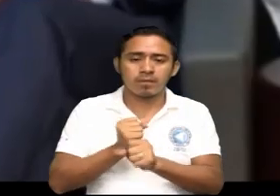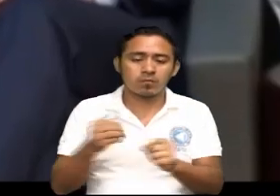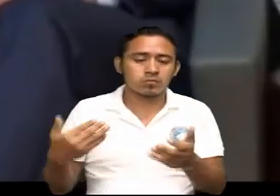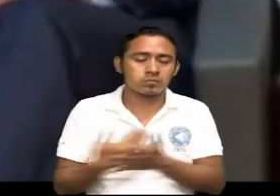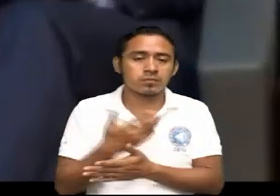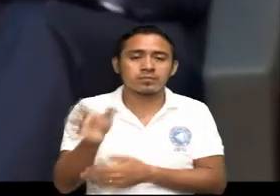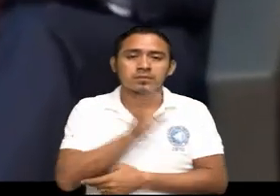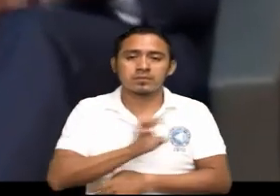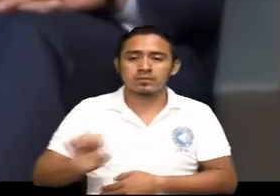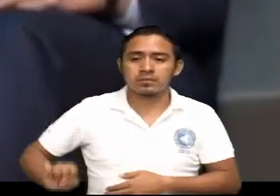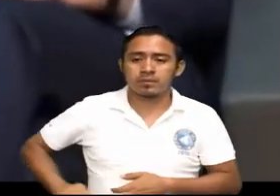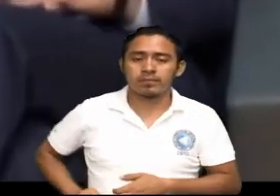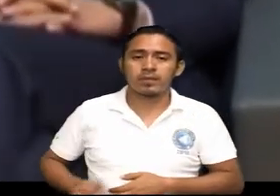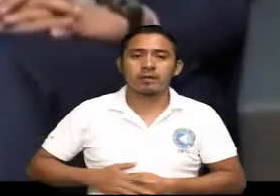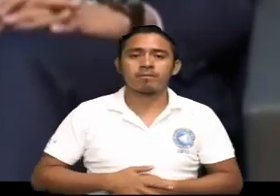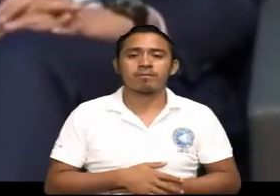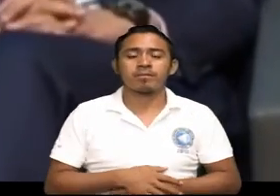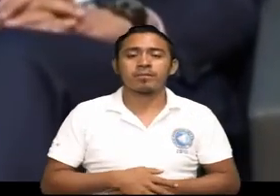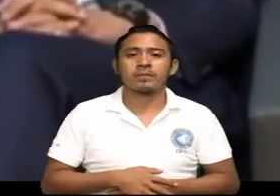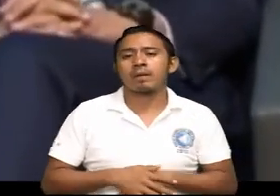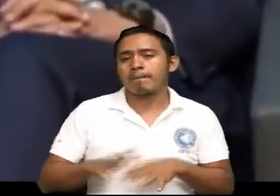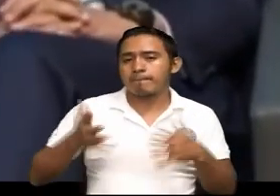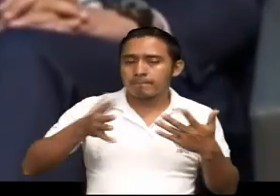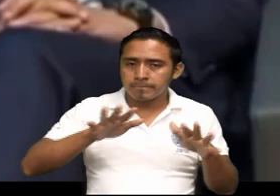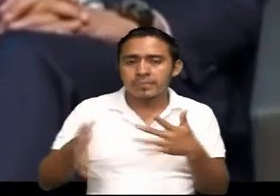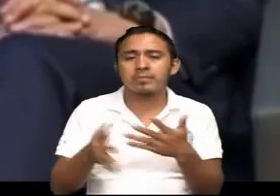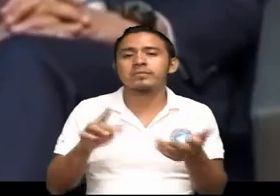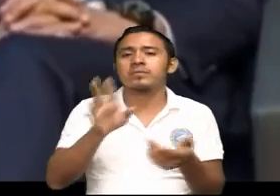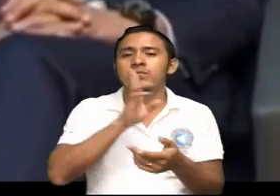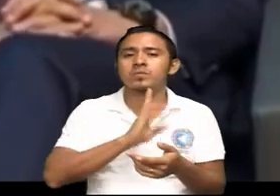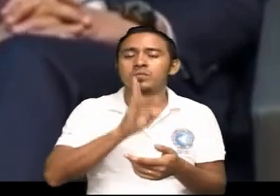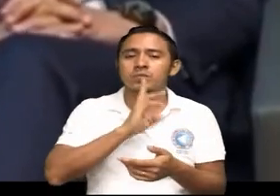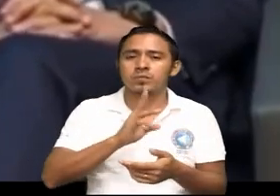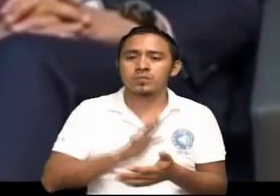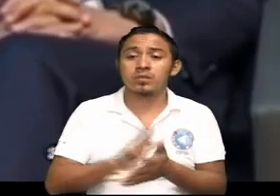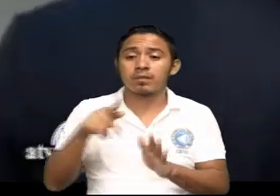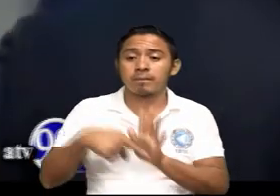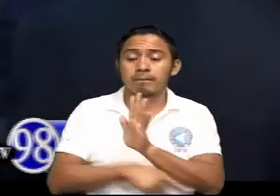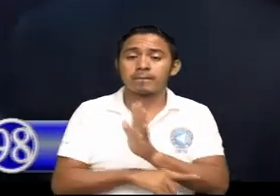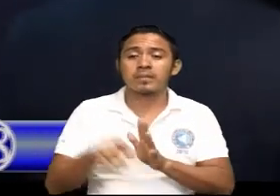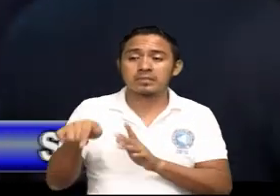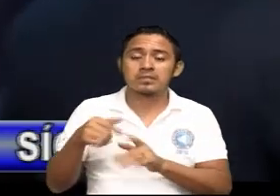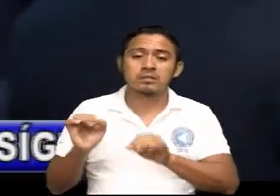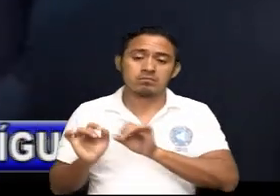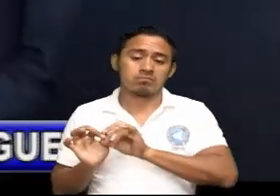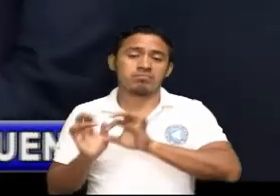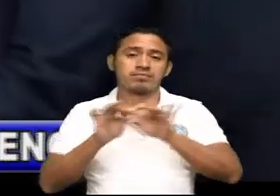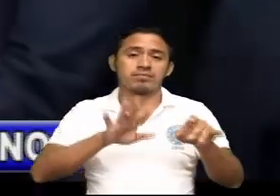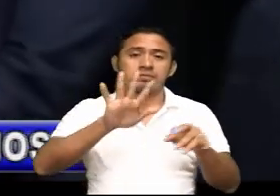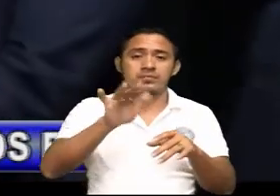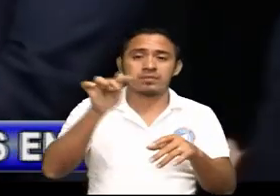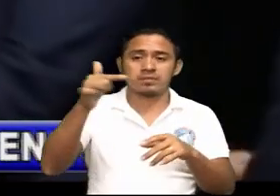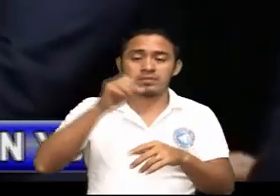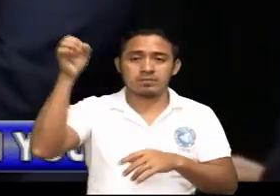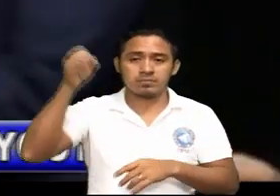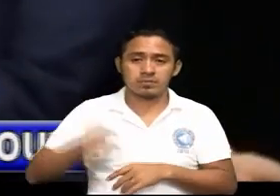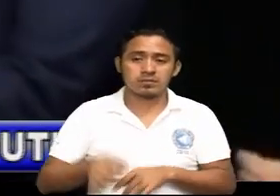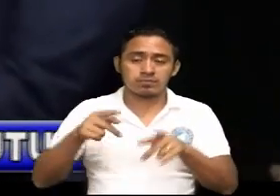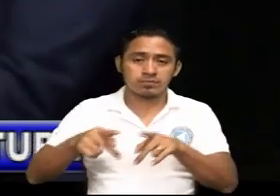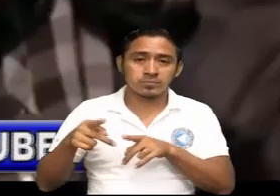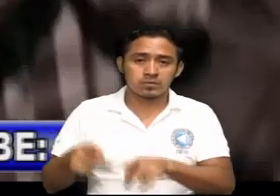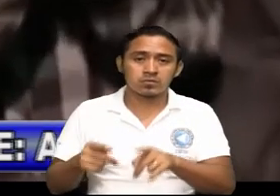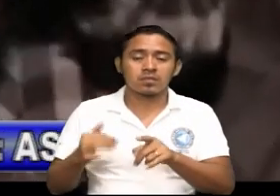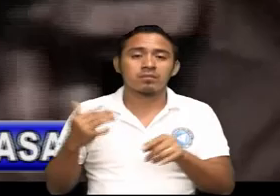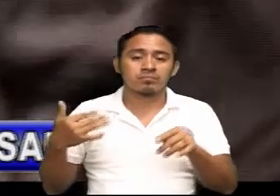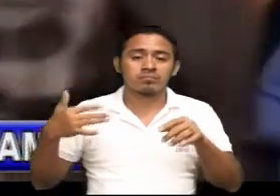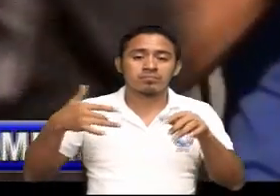El Salvador y un número similar en Honduras, país del que provienen 47% de los migrantes que